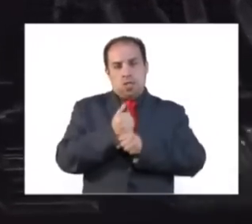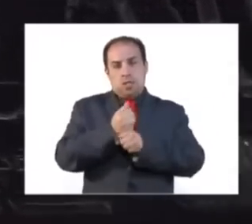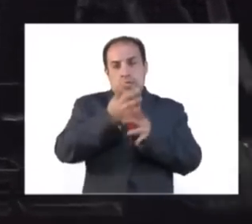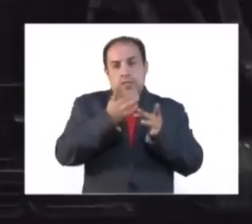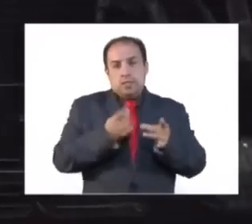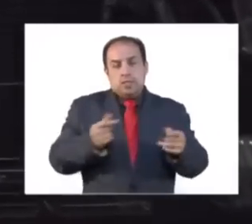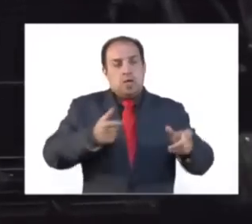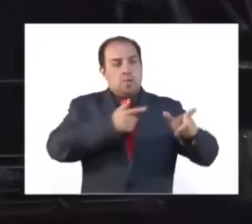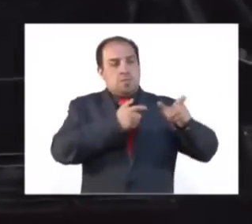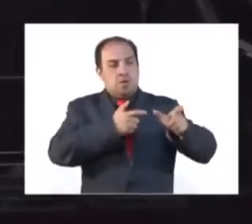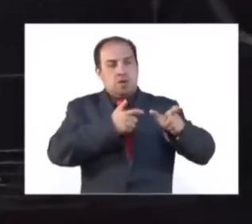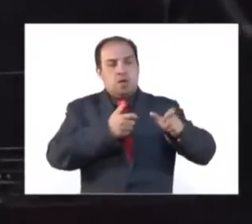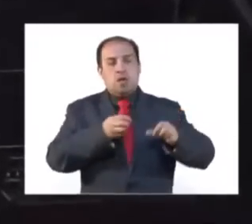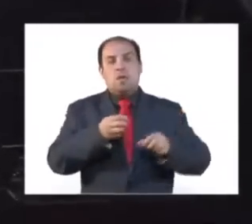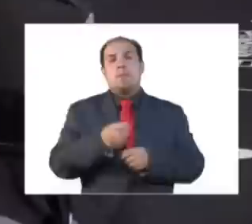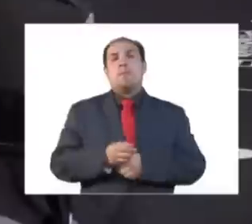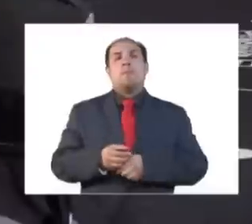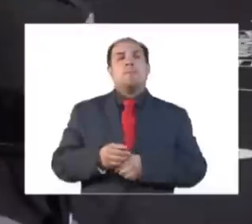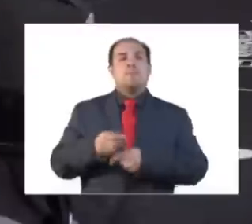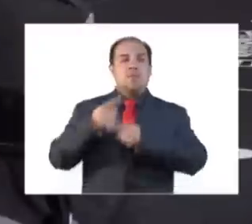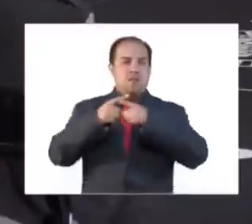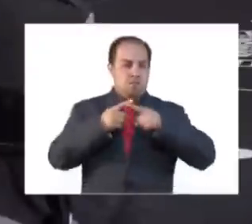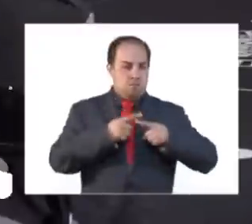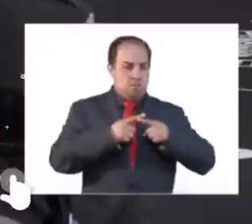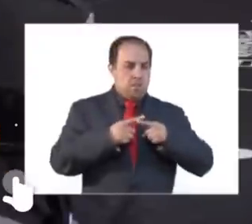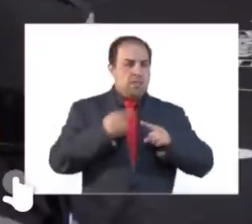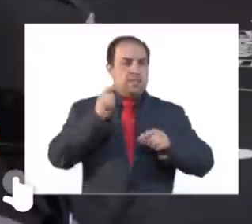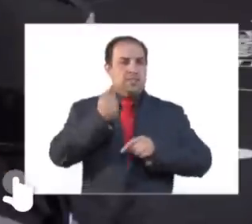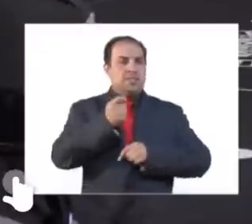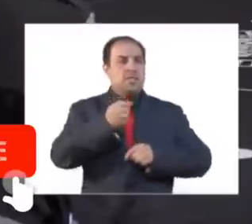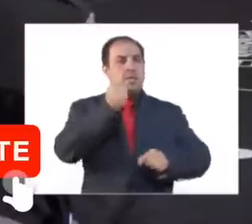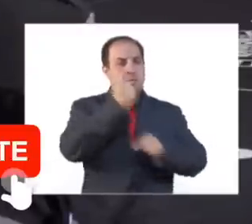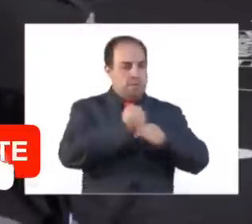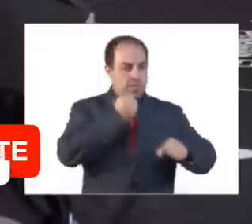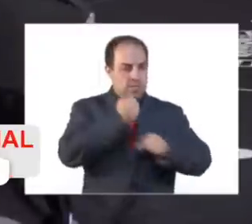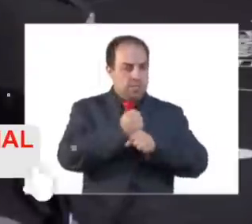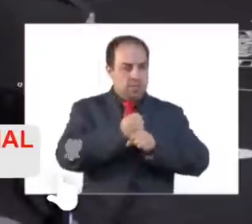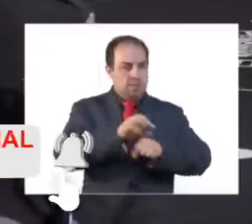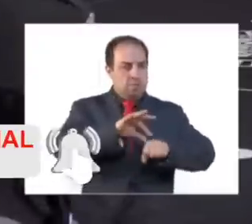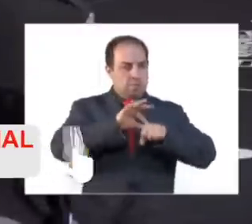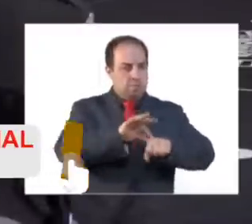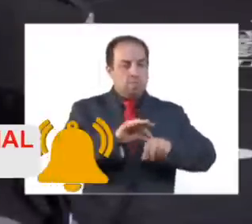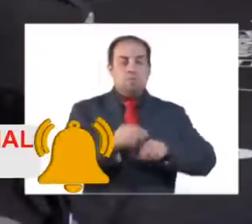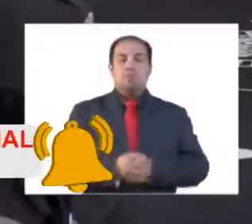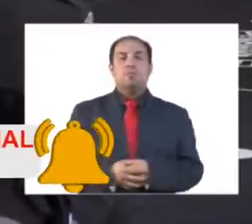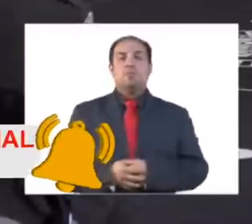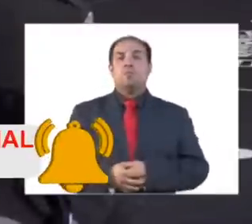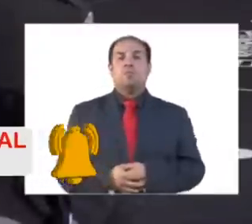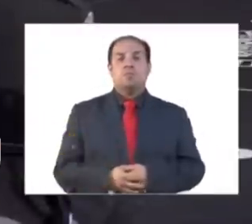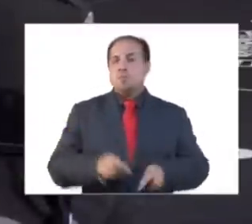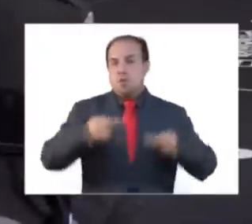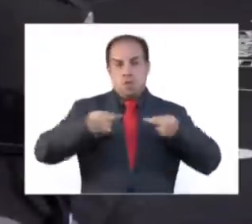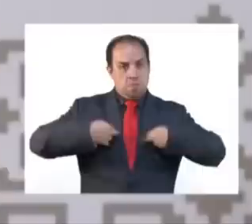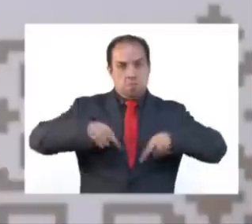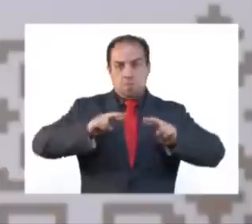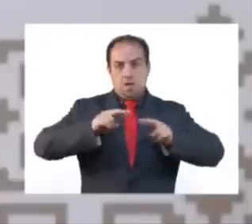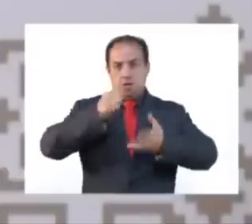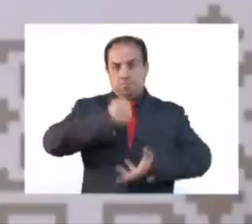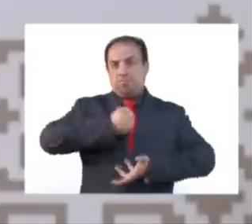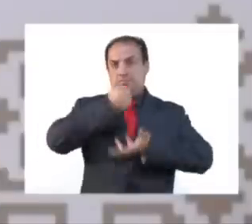municiones, en armas, en todo lo que significa el entrenamiento. Entonces, no representa una